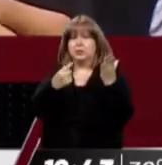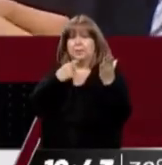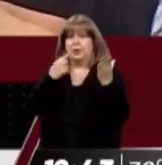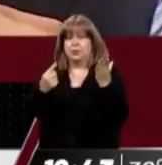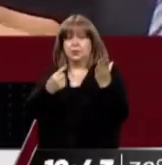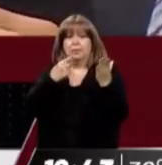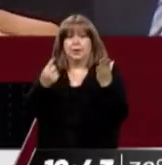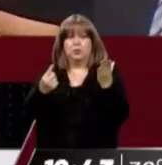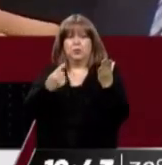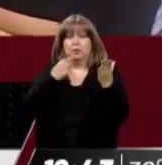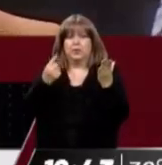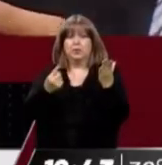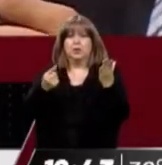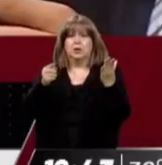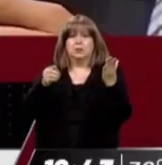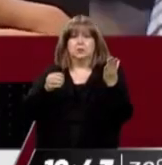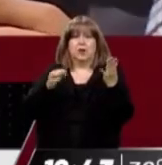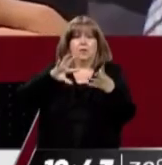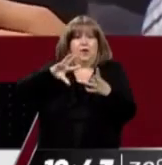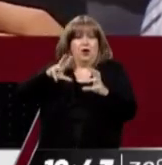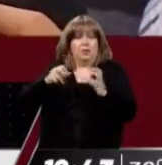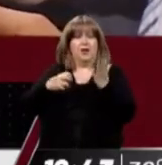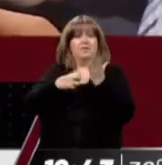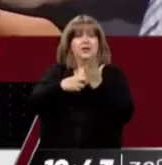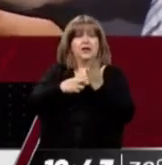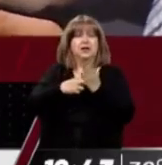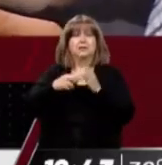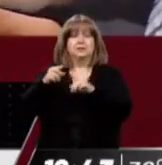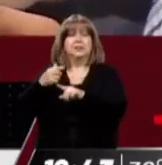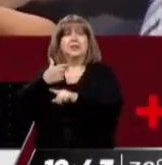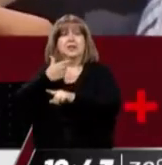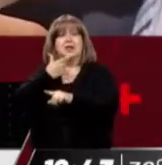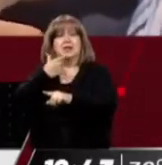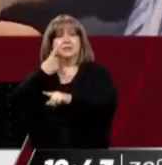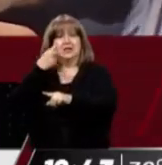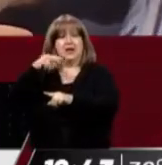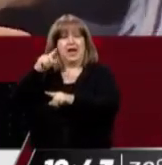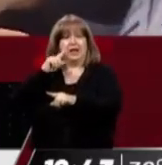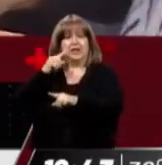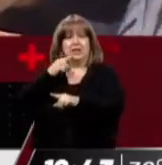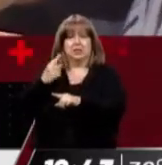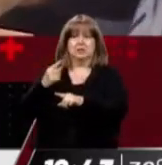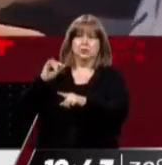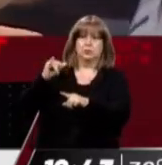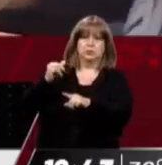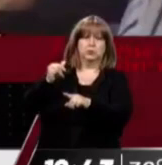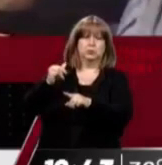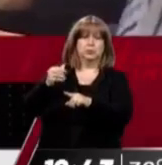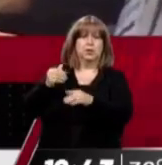sacando una confesión directamente de parte de Sinali, que se puso en el lugar del hecho